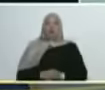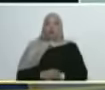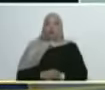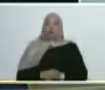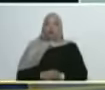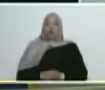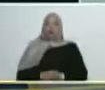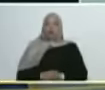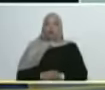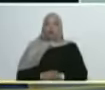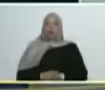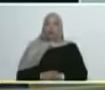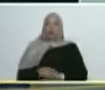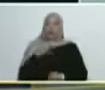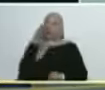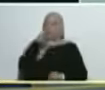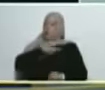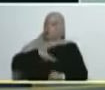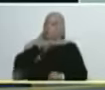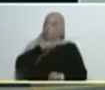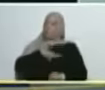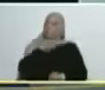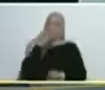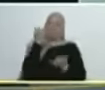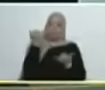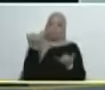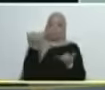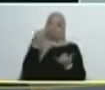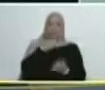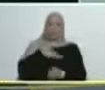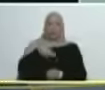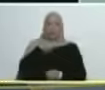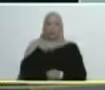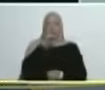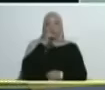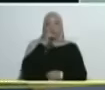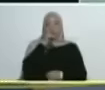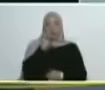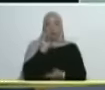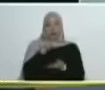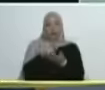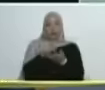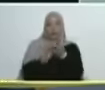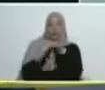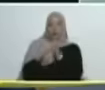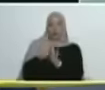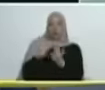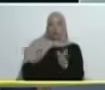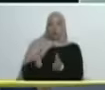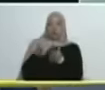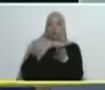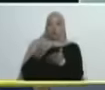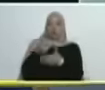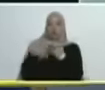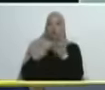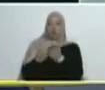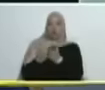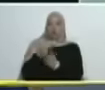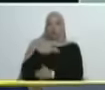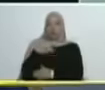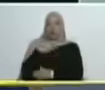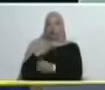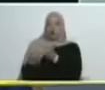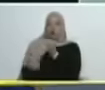a nuestra generación, a la generación precursora, a la generación